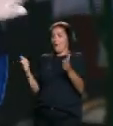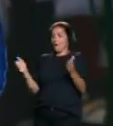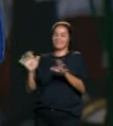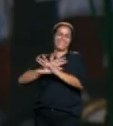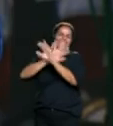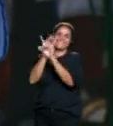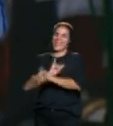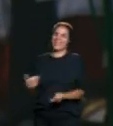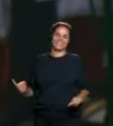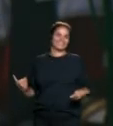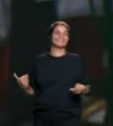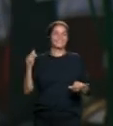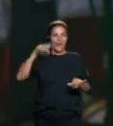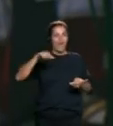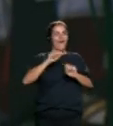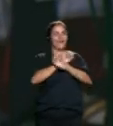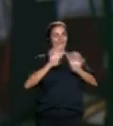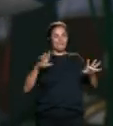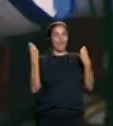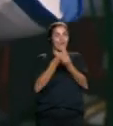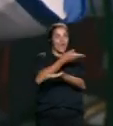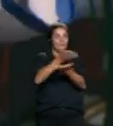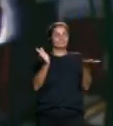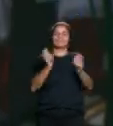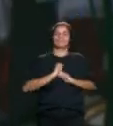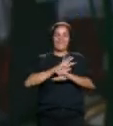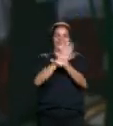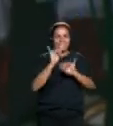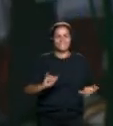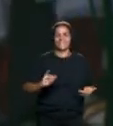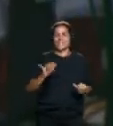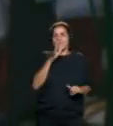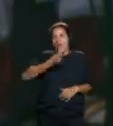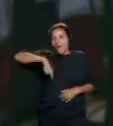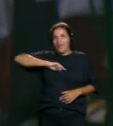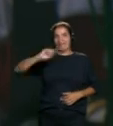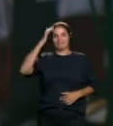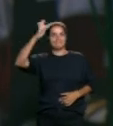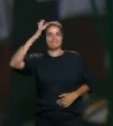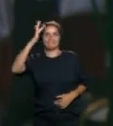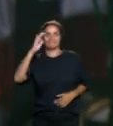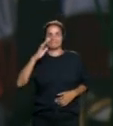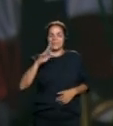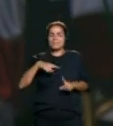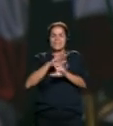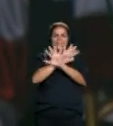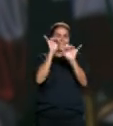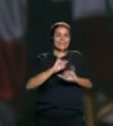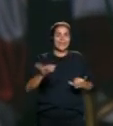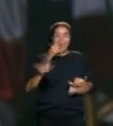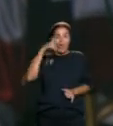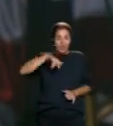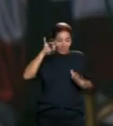Felices de estar aquí con todos ustedes, llenos de ilusión y enormemente felices de poder haber llegado al día de